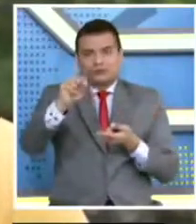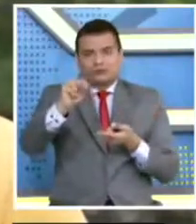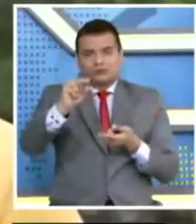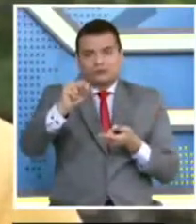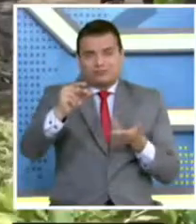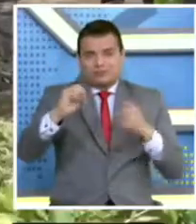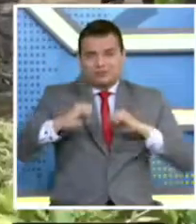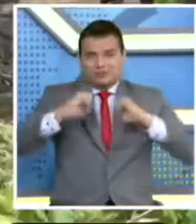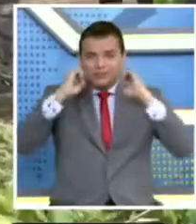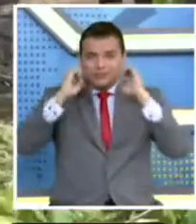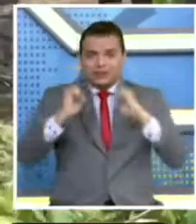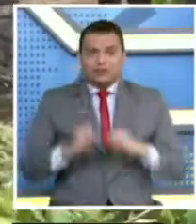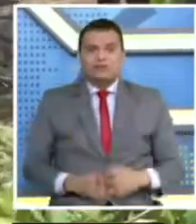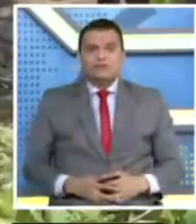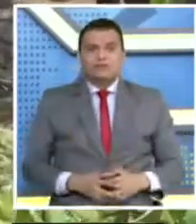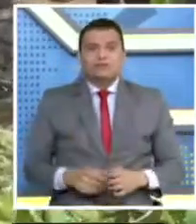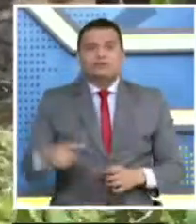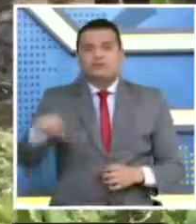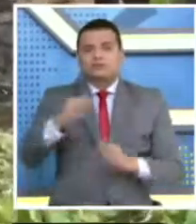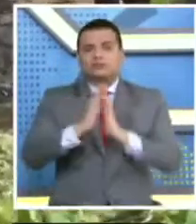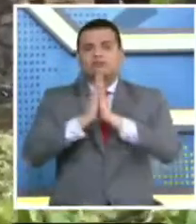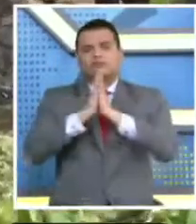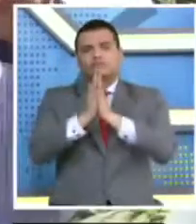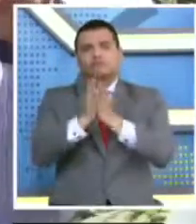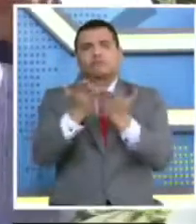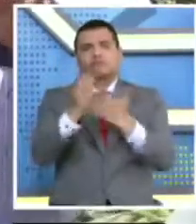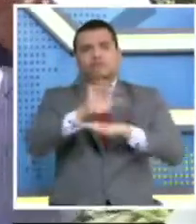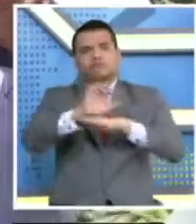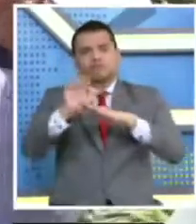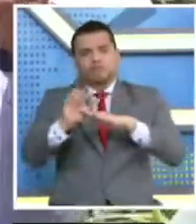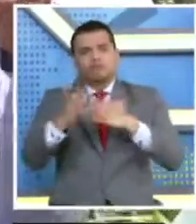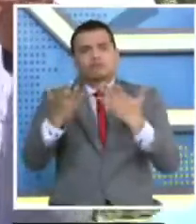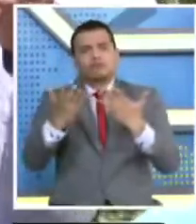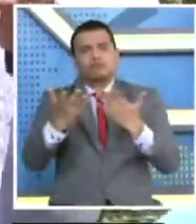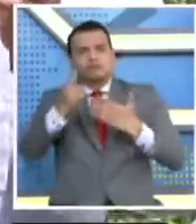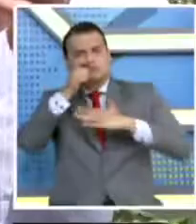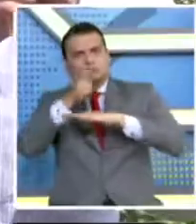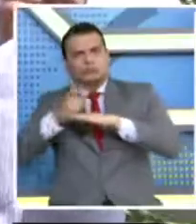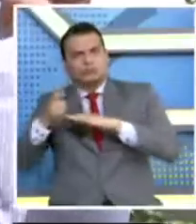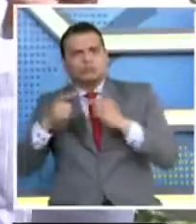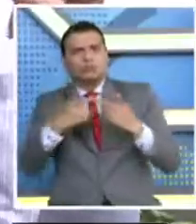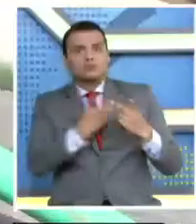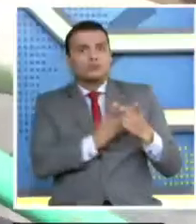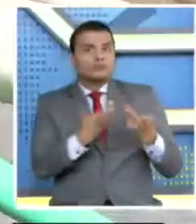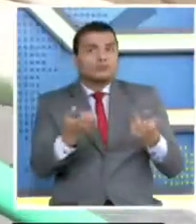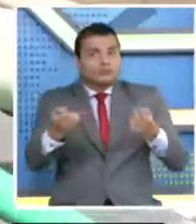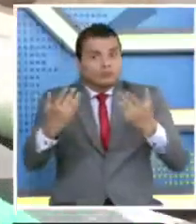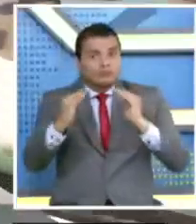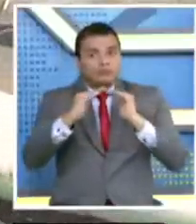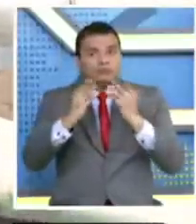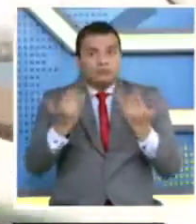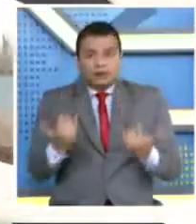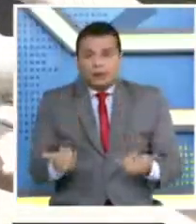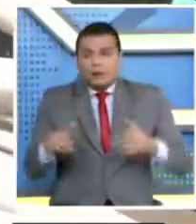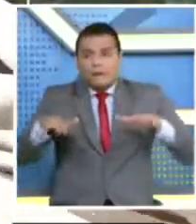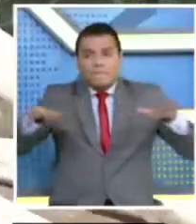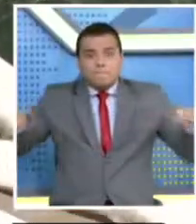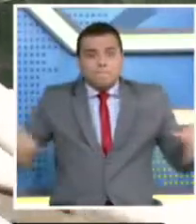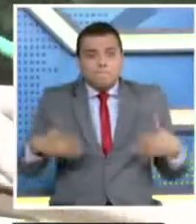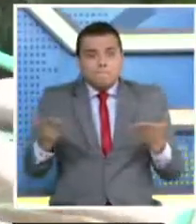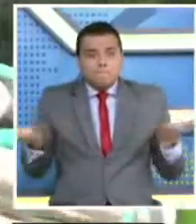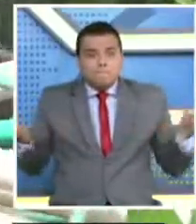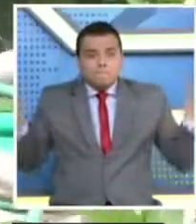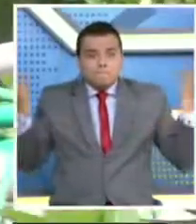en la ciudad. Estas familias hacen un llamado a los entes de control y a la alcaldía para que les den una solución de vivienda, pues quedaron en la calle en medio